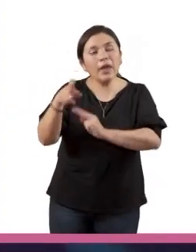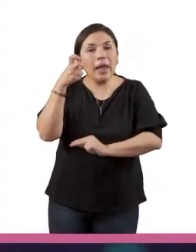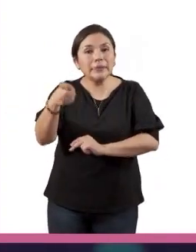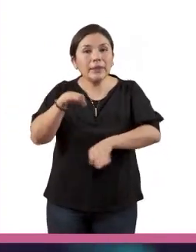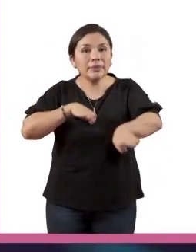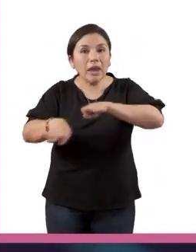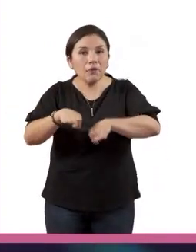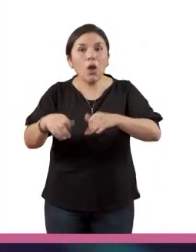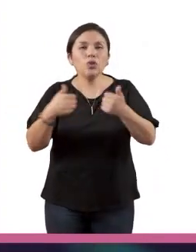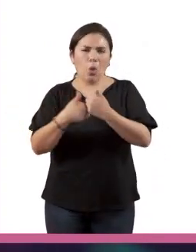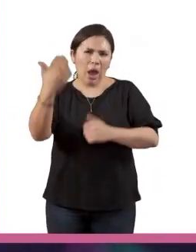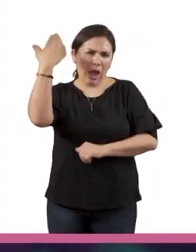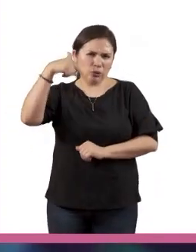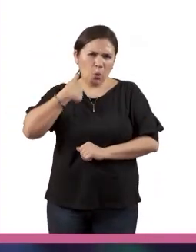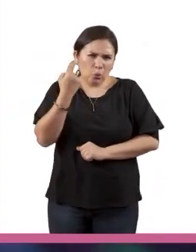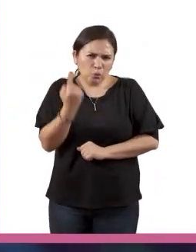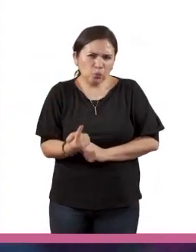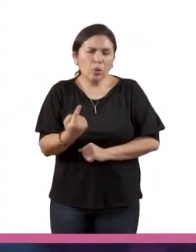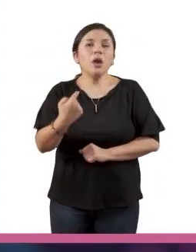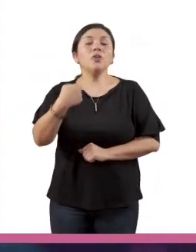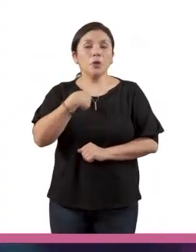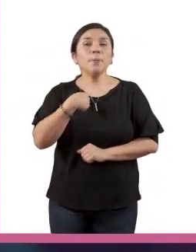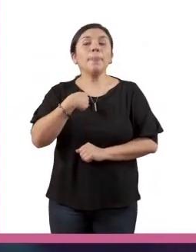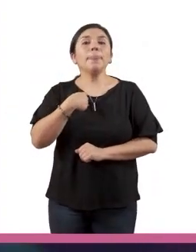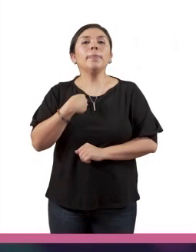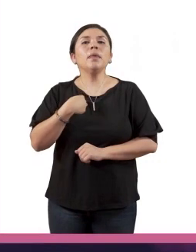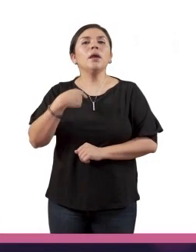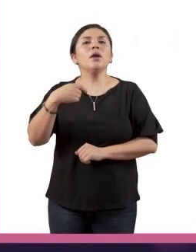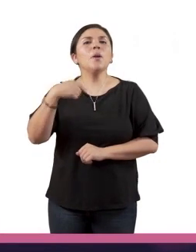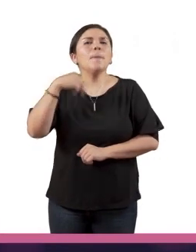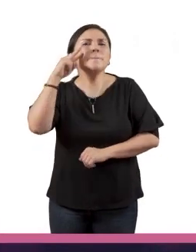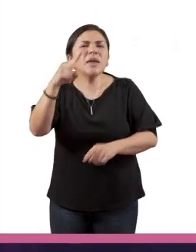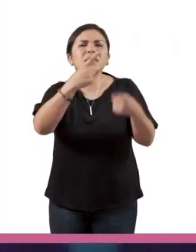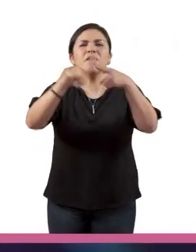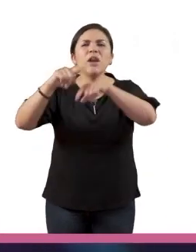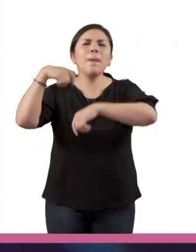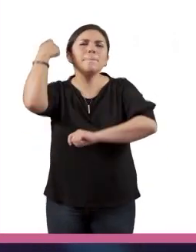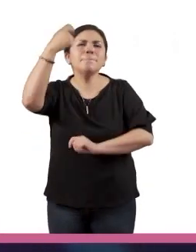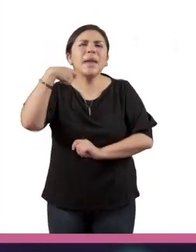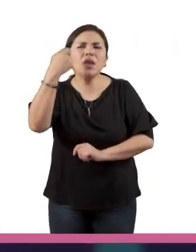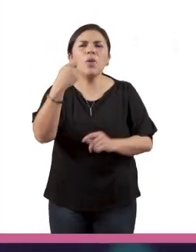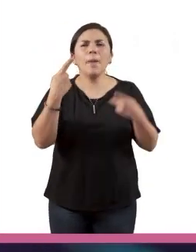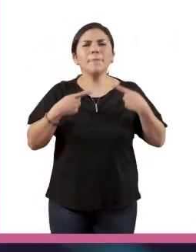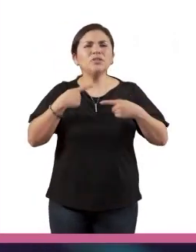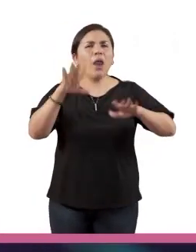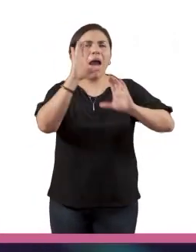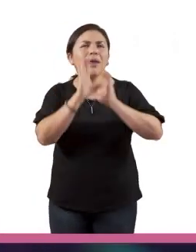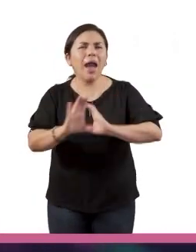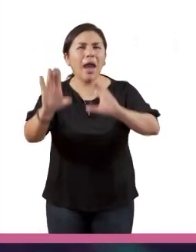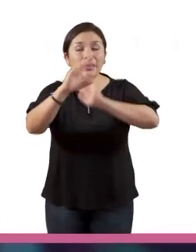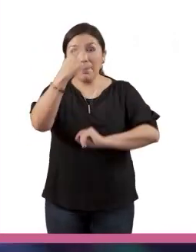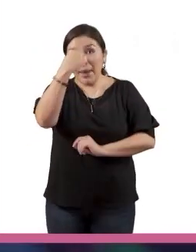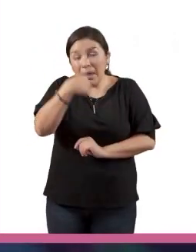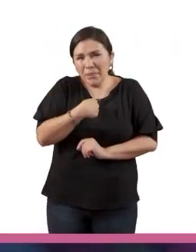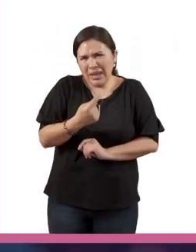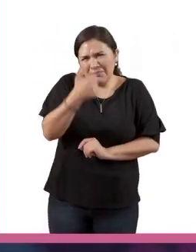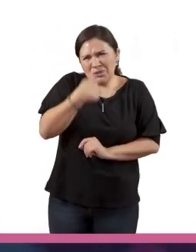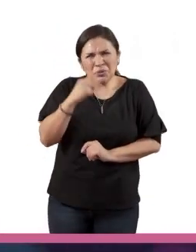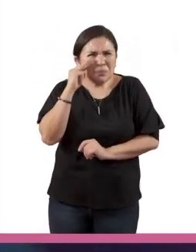Desde pequeña tuve mucho influjo de películas donde la gente cantaba. Entonces, para mí, al